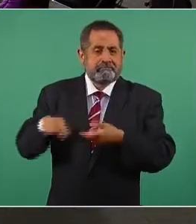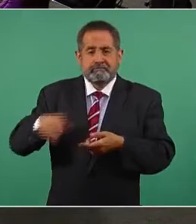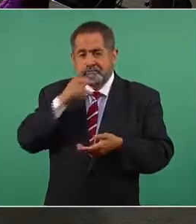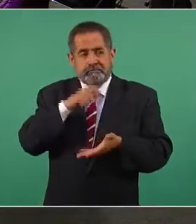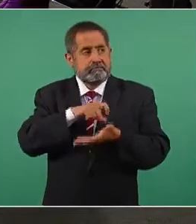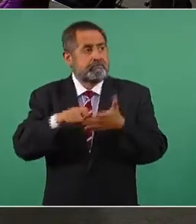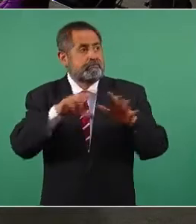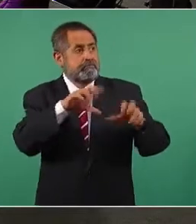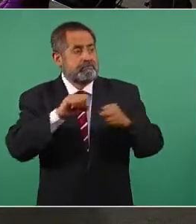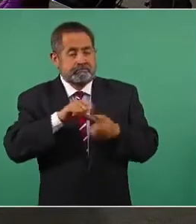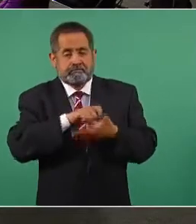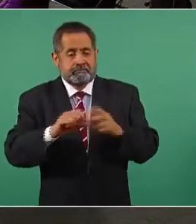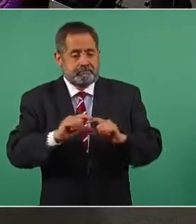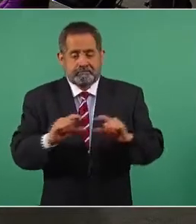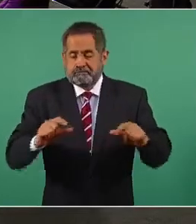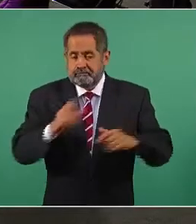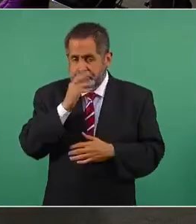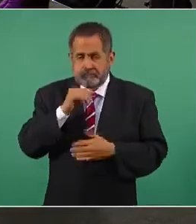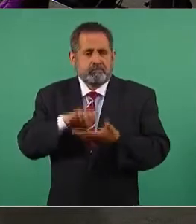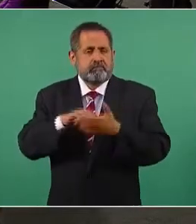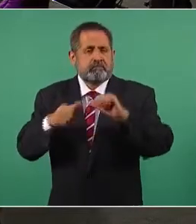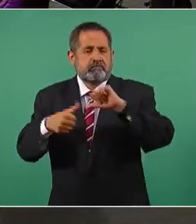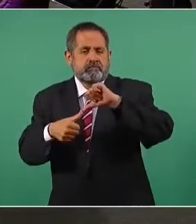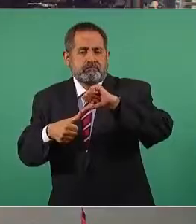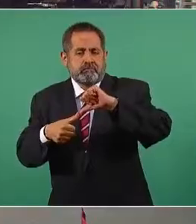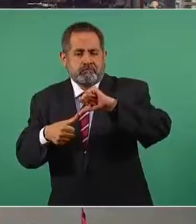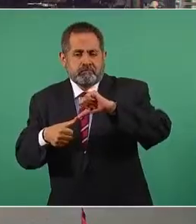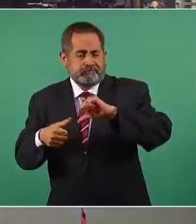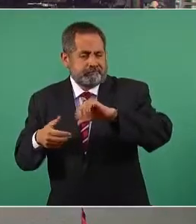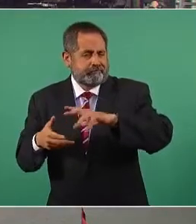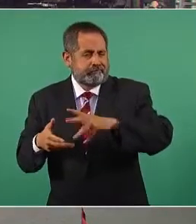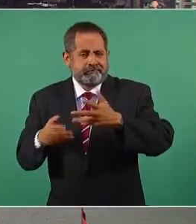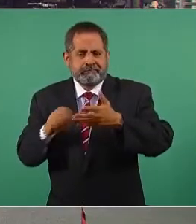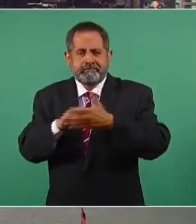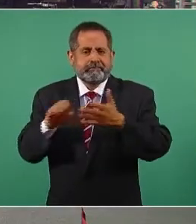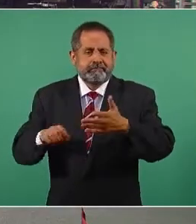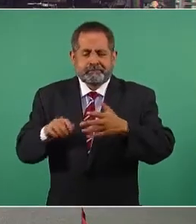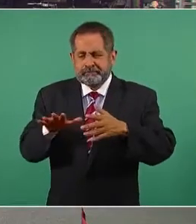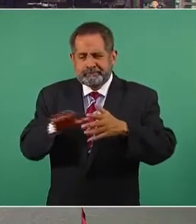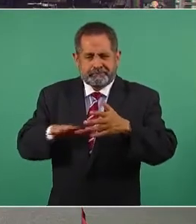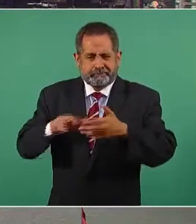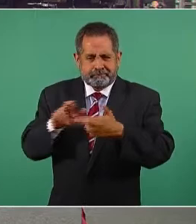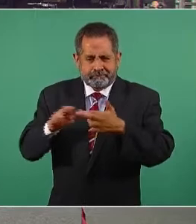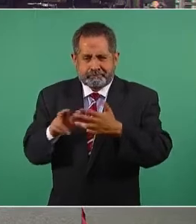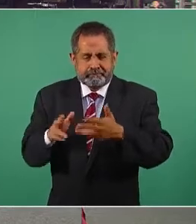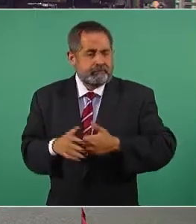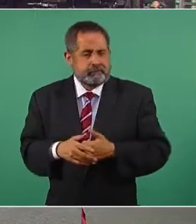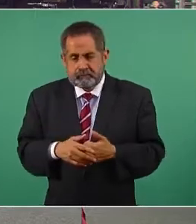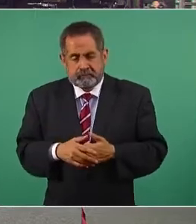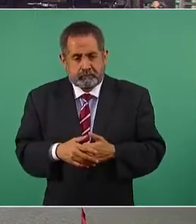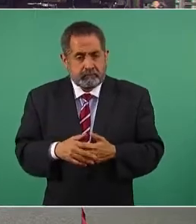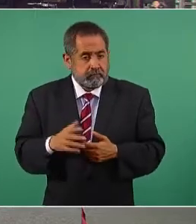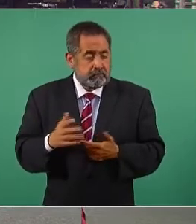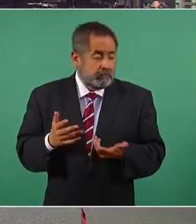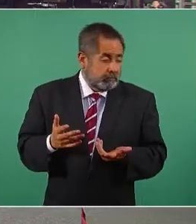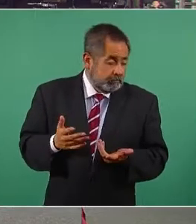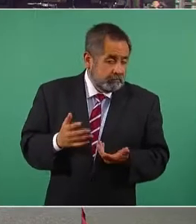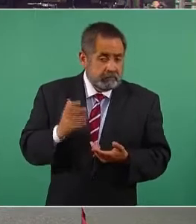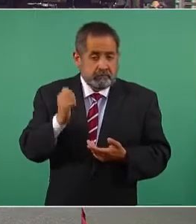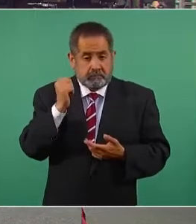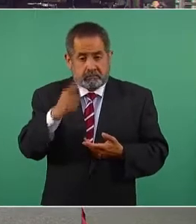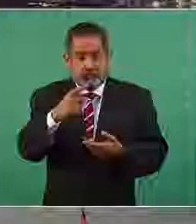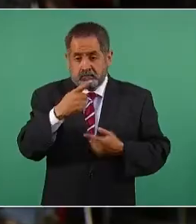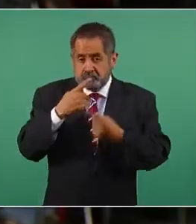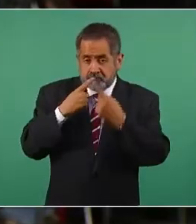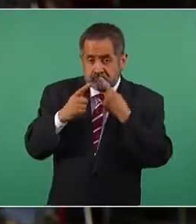adquisición de las vacunas, Centroamérica, por ejemplo, por un caso regional, ya hay algún tipo de puente